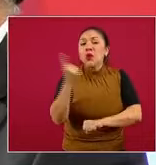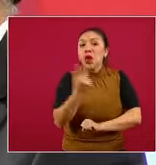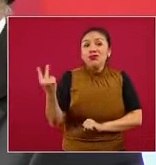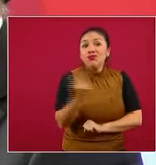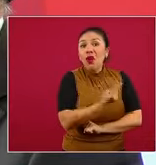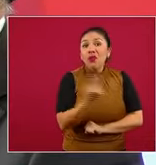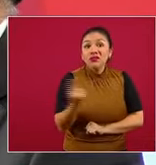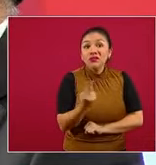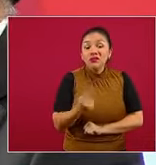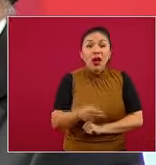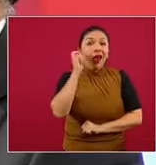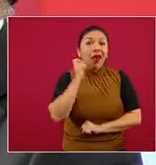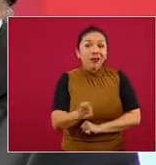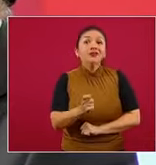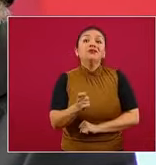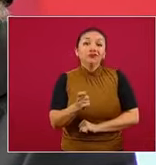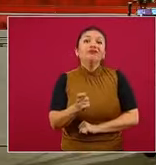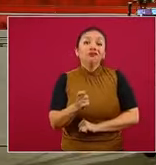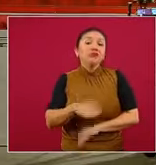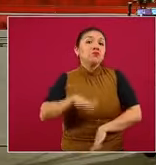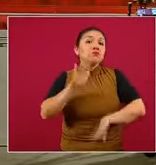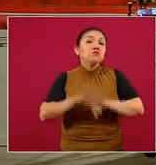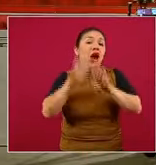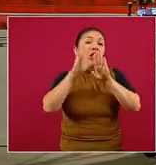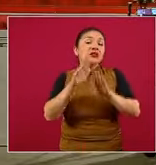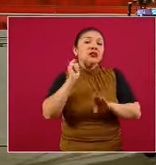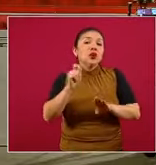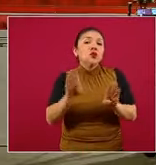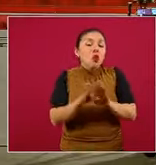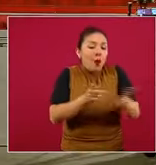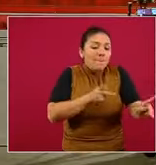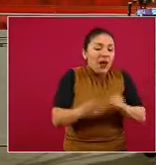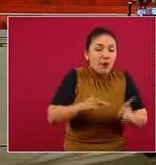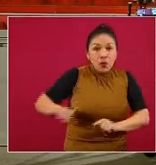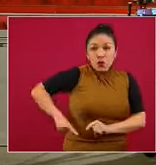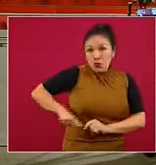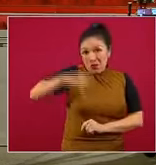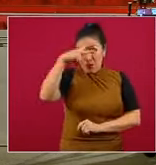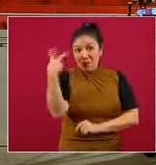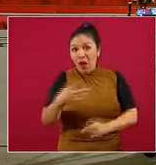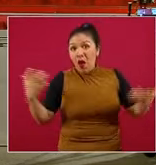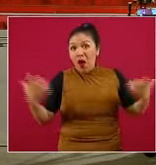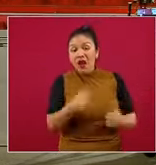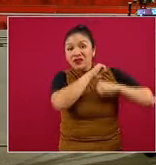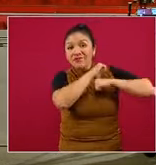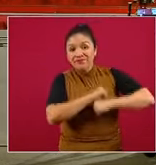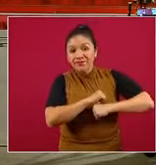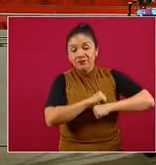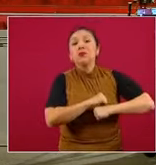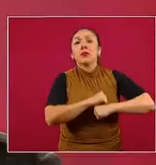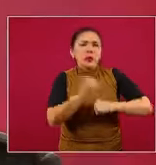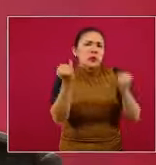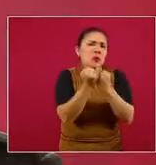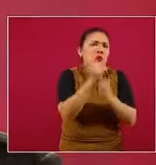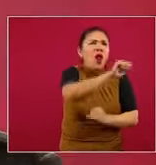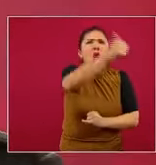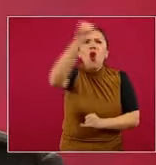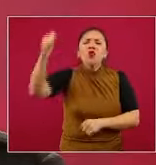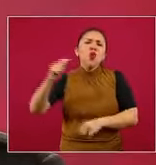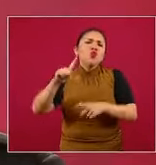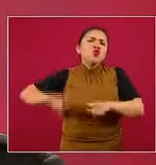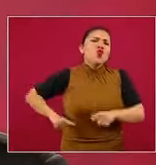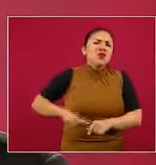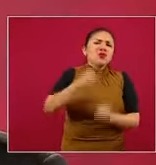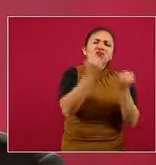elementos han sido parte de la estrategia del Gobierno de México y de muchos gobiernos del